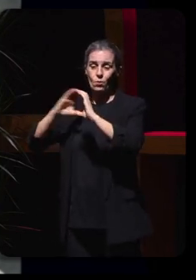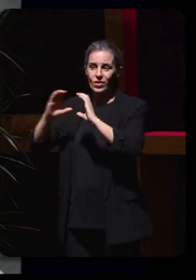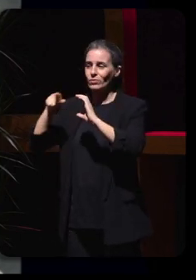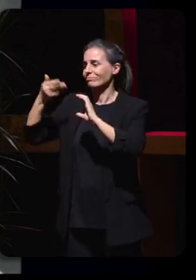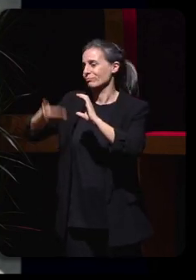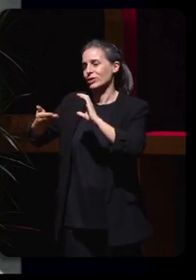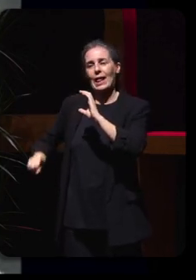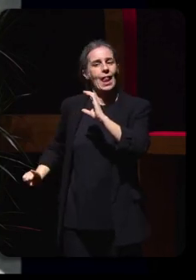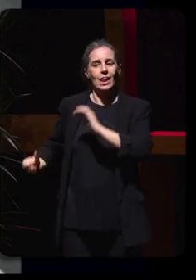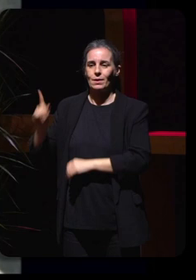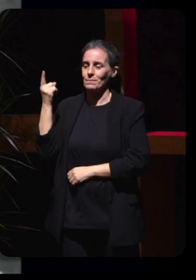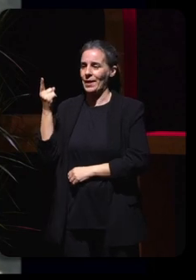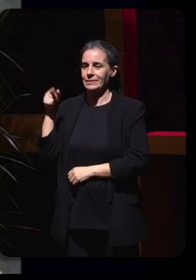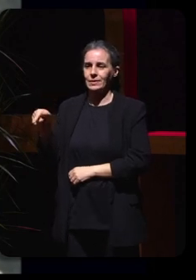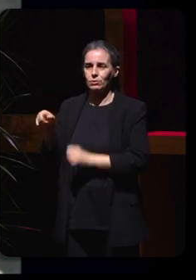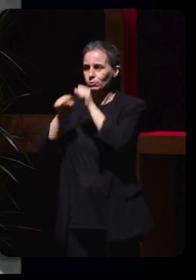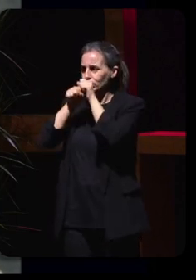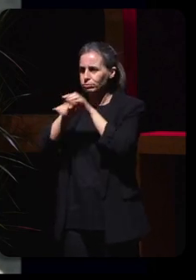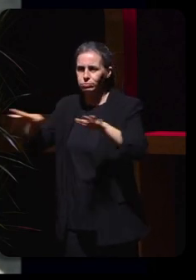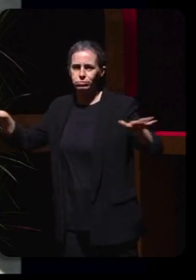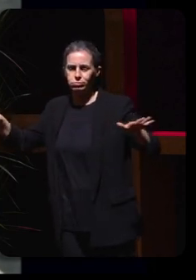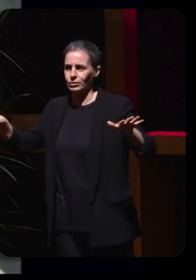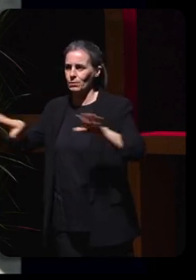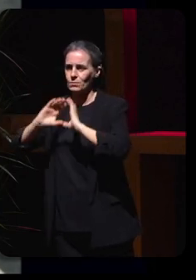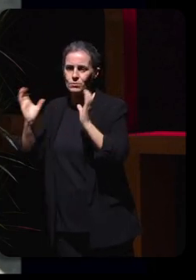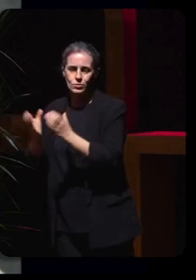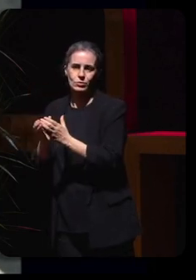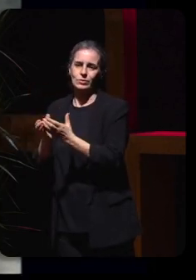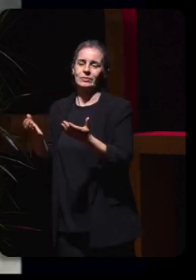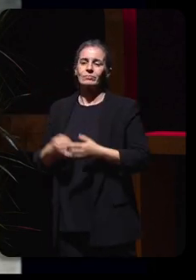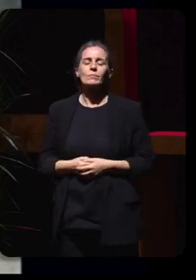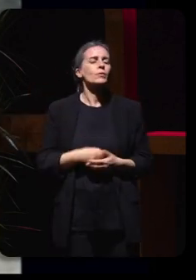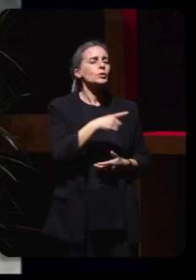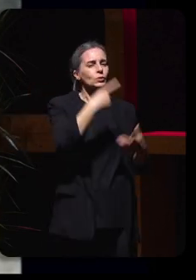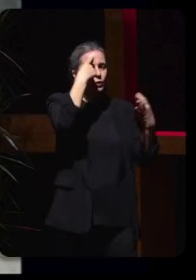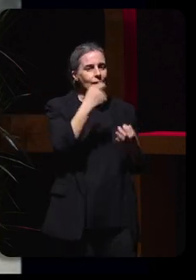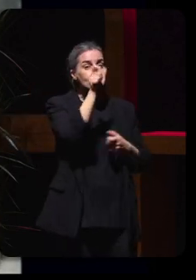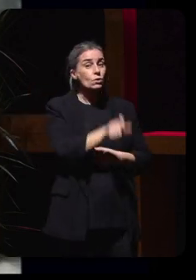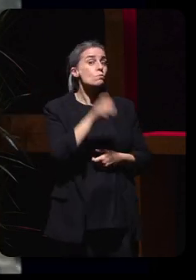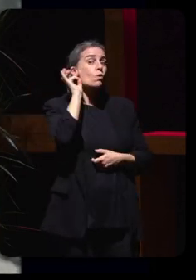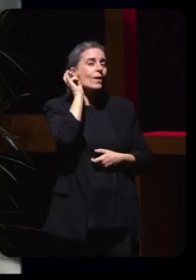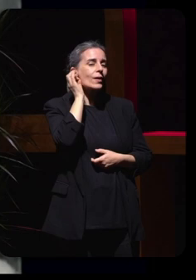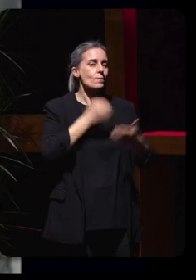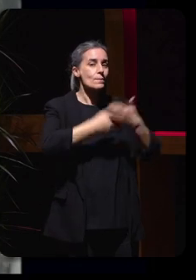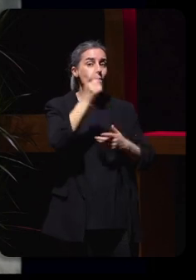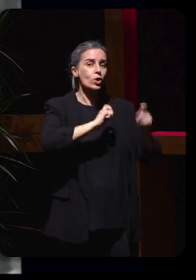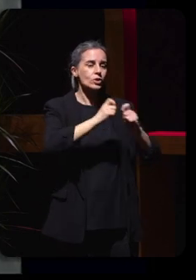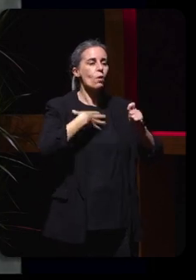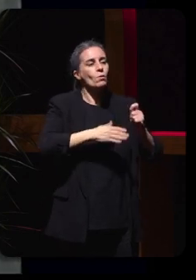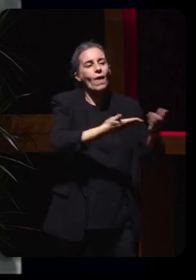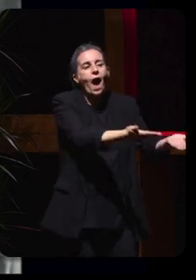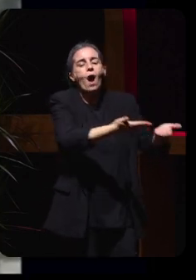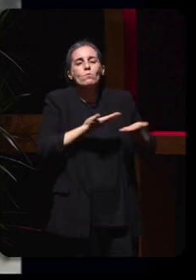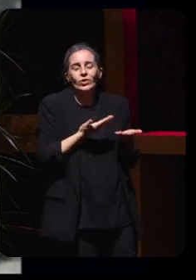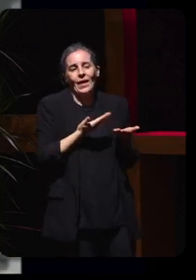el más importante, es el que llega más a todo el mundo. O sea, por esto me interesa televisión. ¿Qué crees tú que la mujer periodista puede aportar a televisión, a